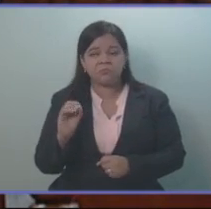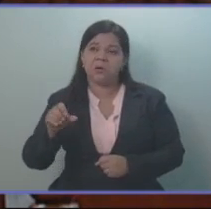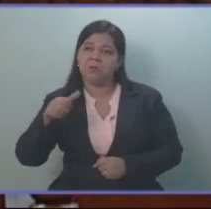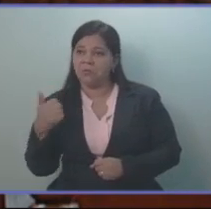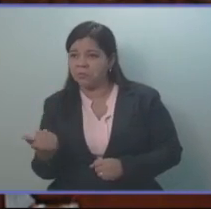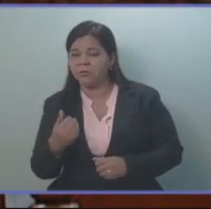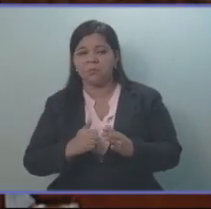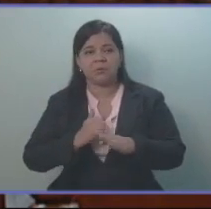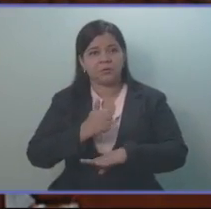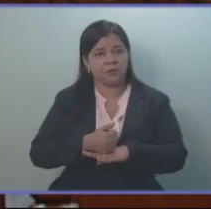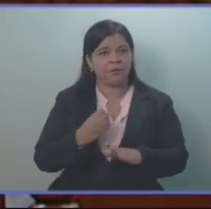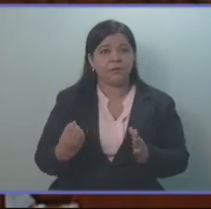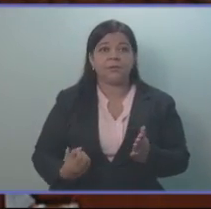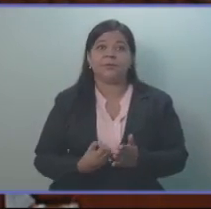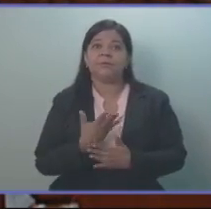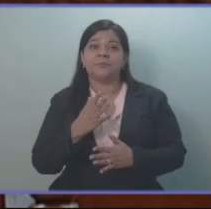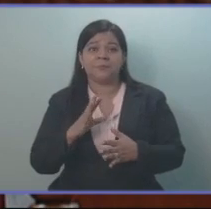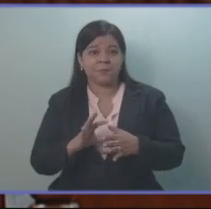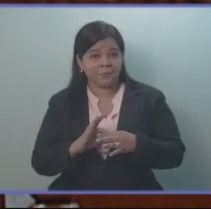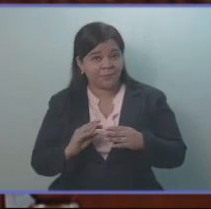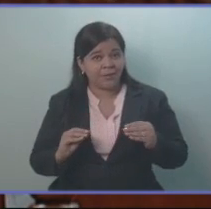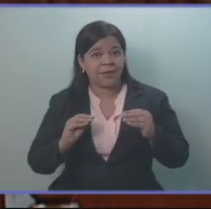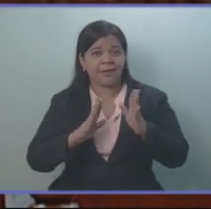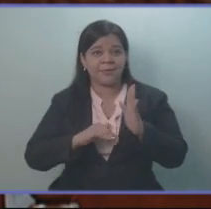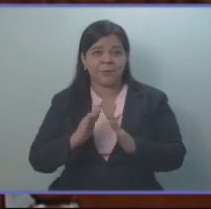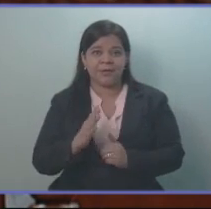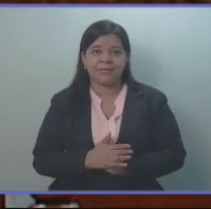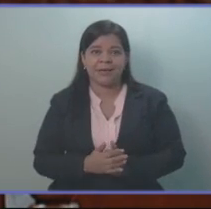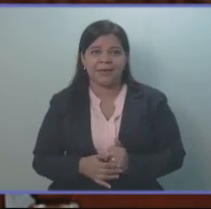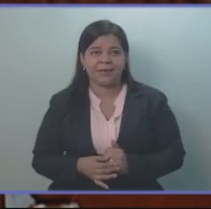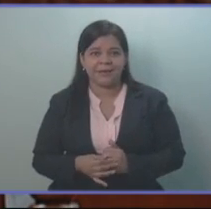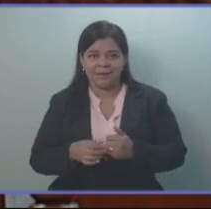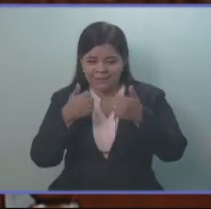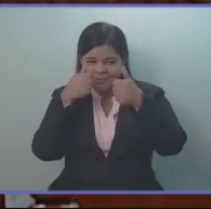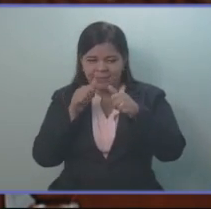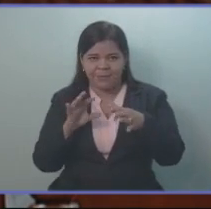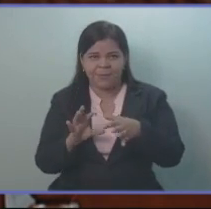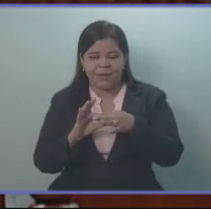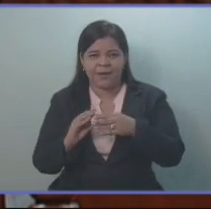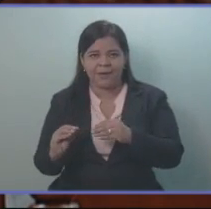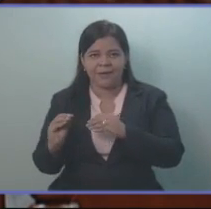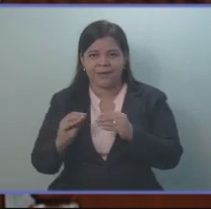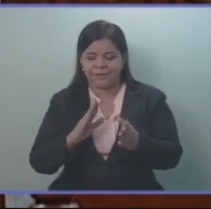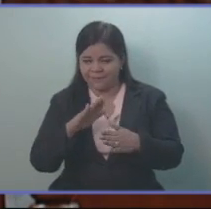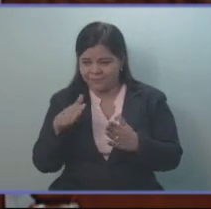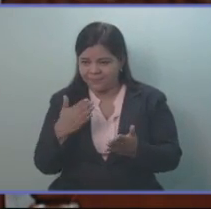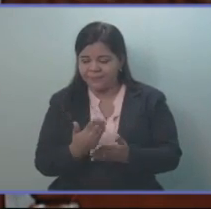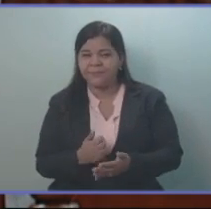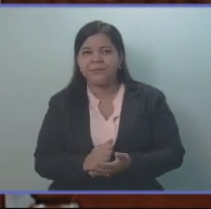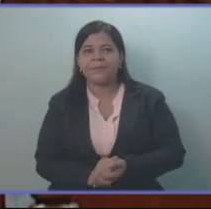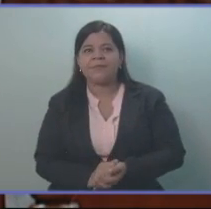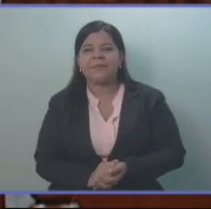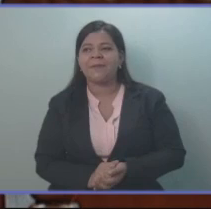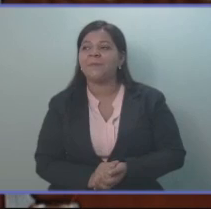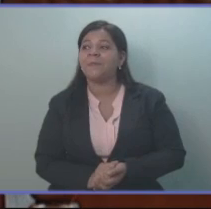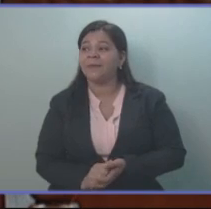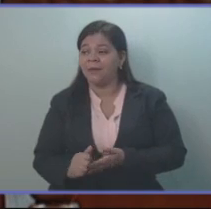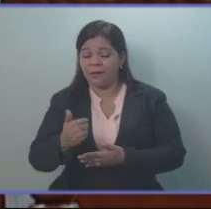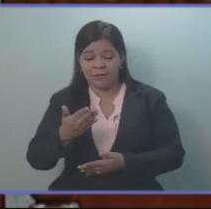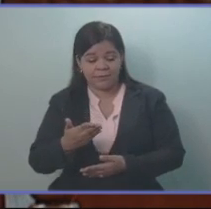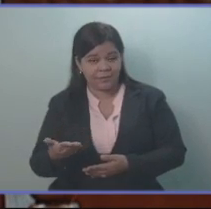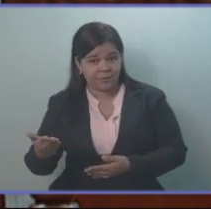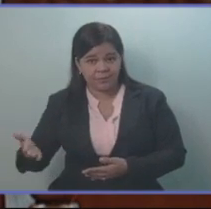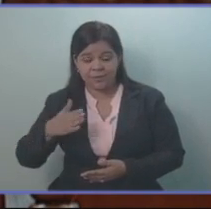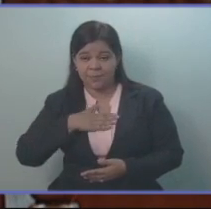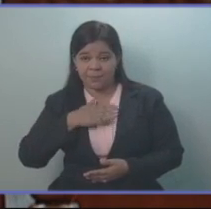constitución de una nueva CBAM que consuma los patrimonios y los asociados de las fusionadas, la propiedad del